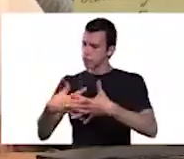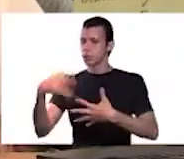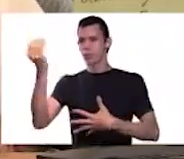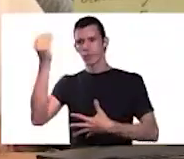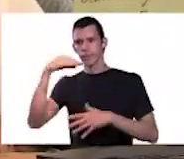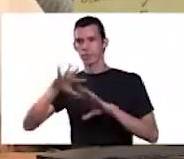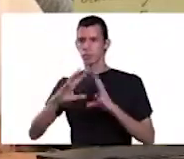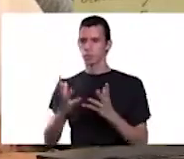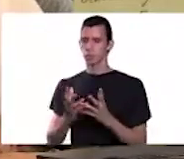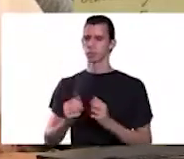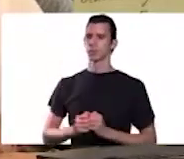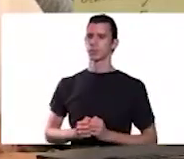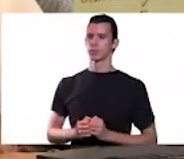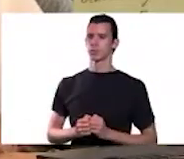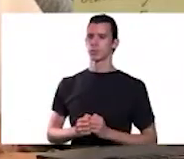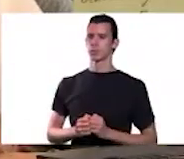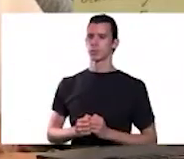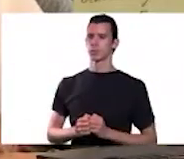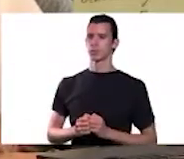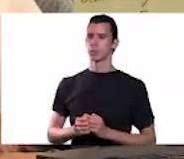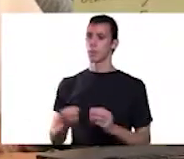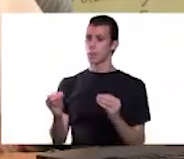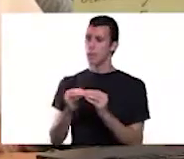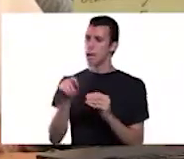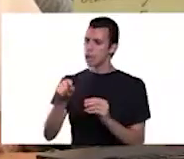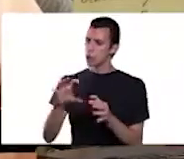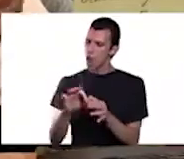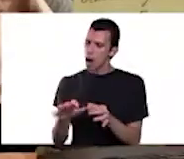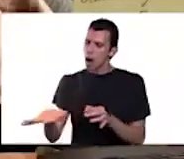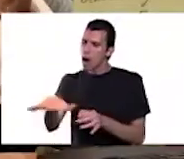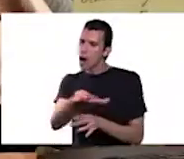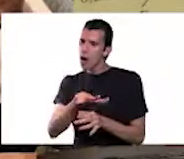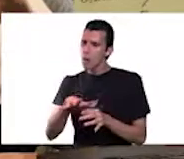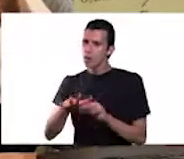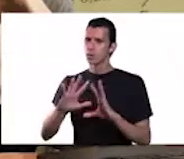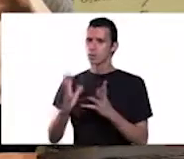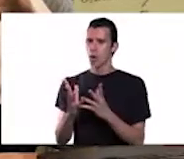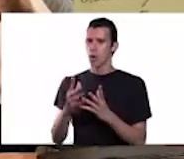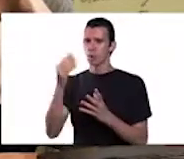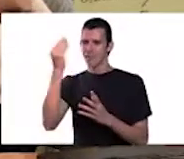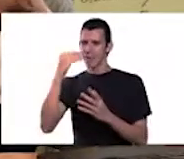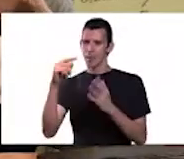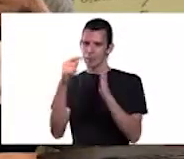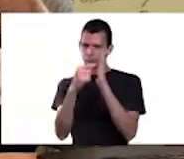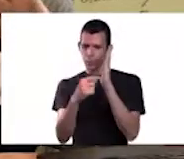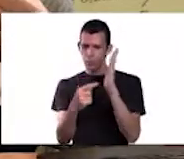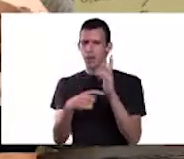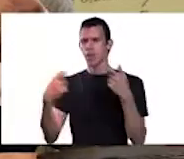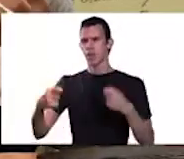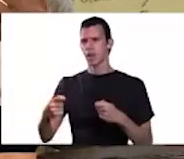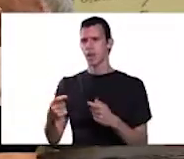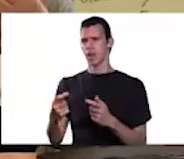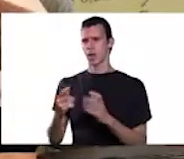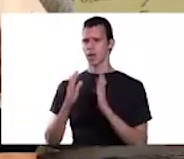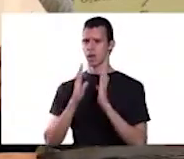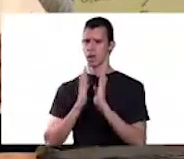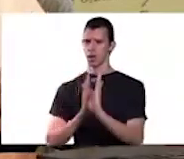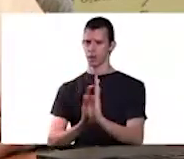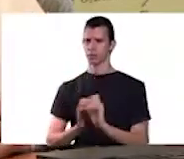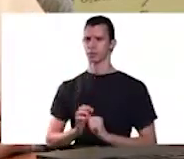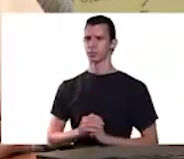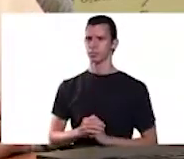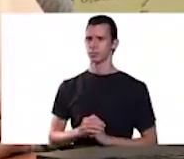referente al objeto de estudio de la geografía. Por eso se utiliza la palabra también